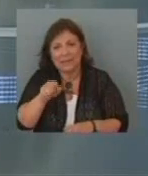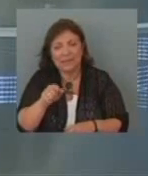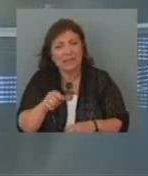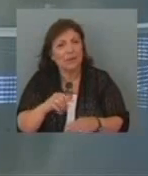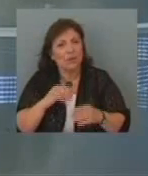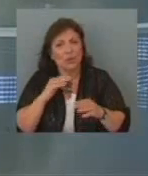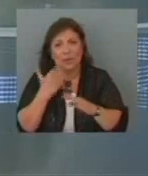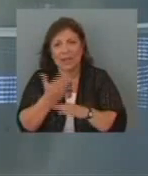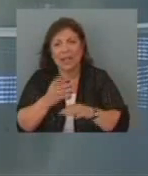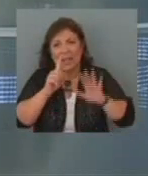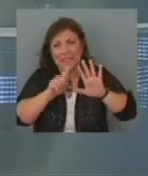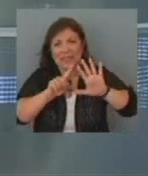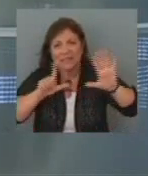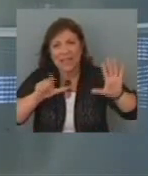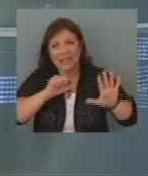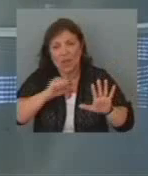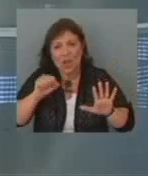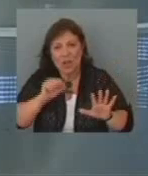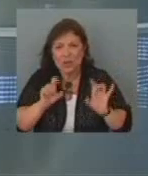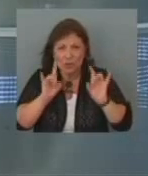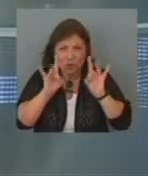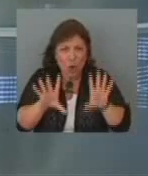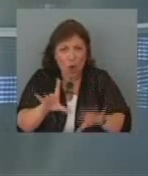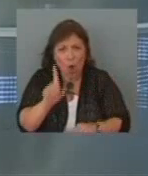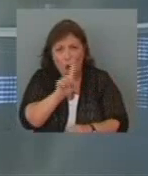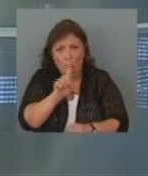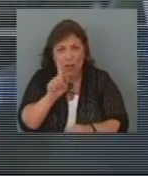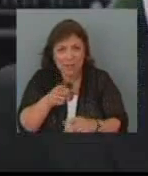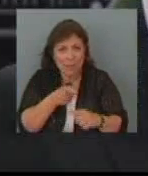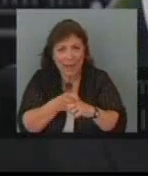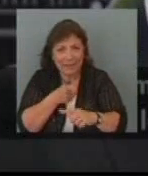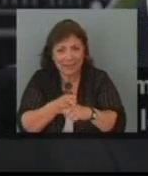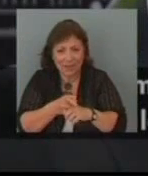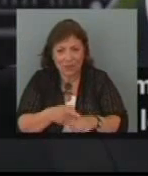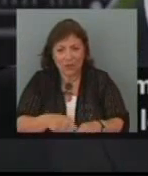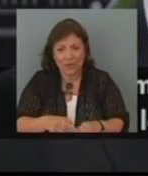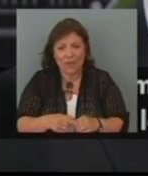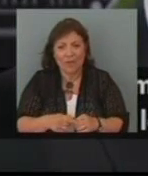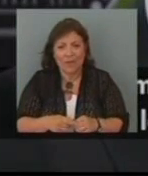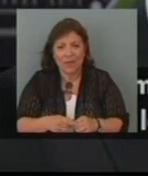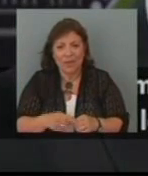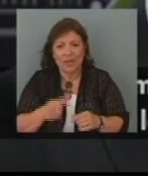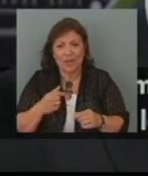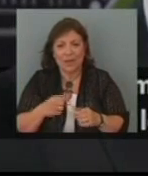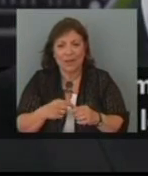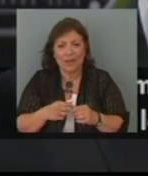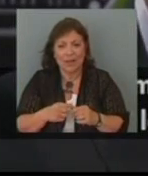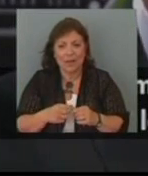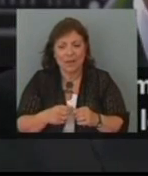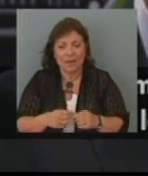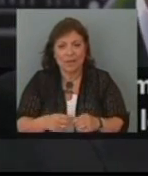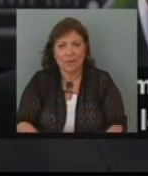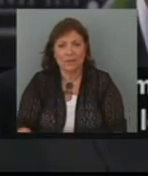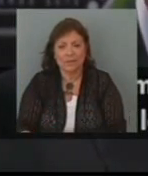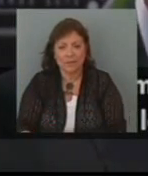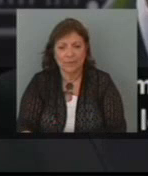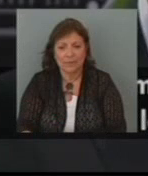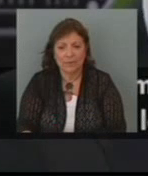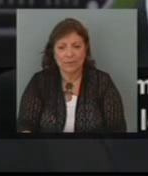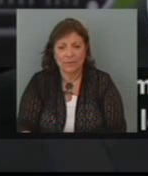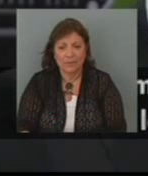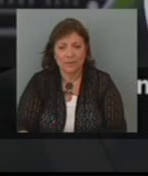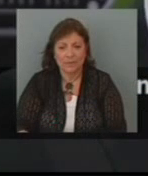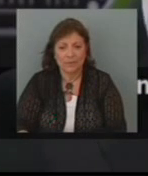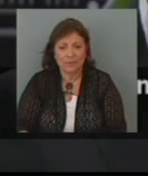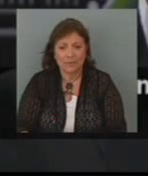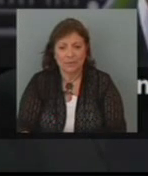que lleva 17 goles en solo 11 partidos. So special because when the support from